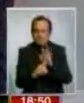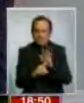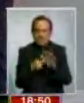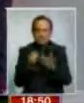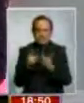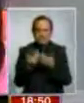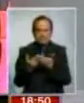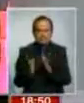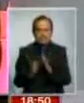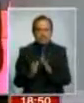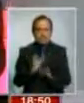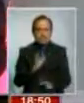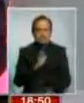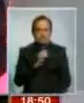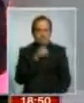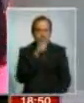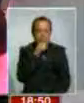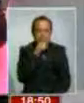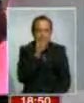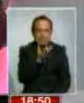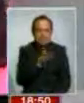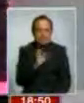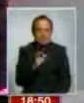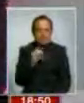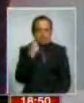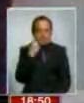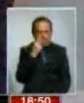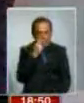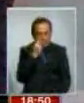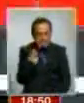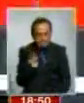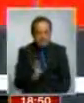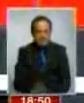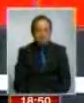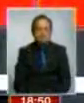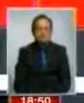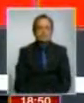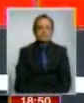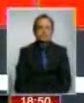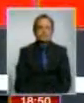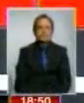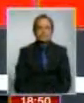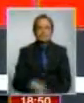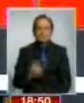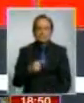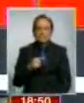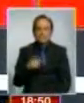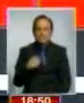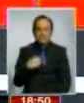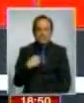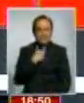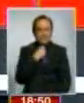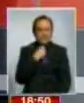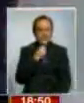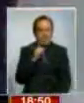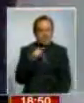del closet, pero no puedo adelantar más hasta que no veamos la manito. ¿Pero esa manito tendrá intenciones